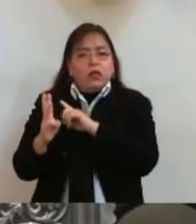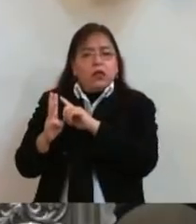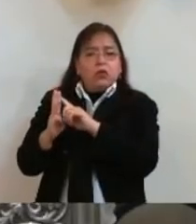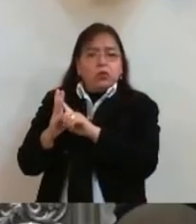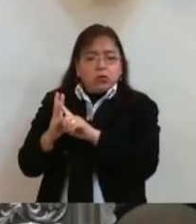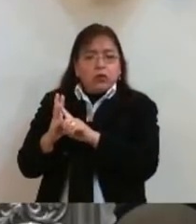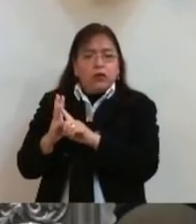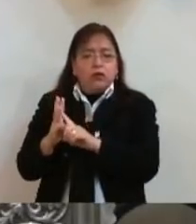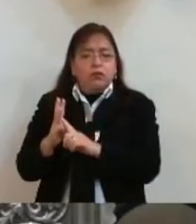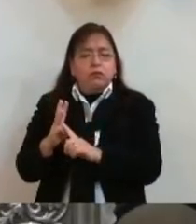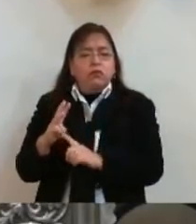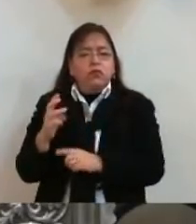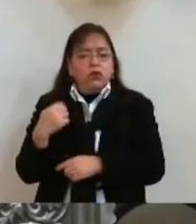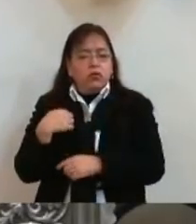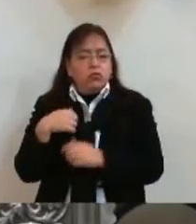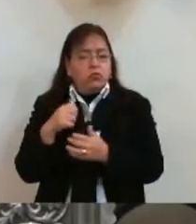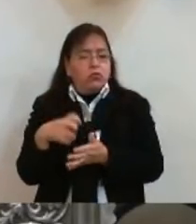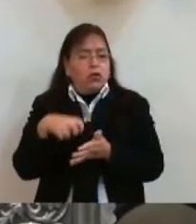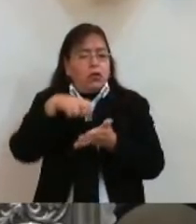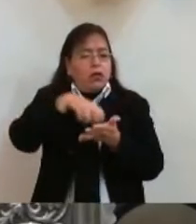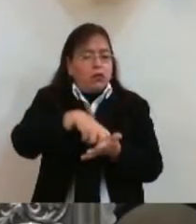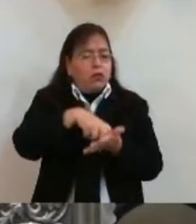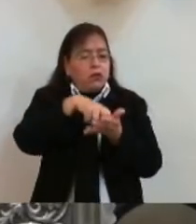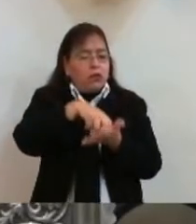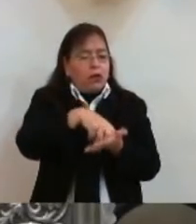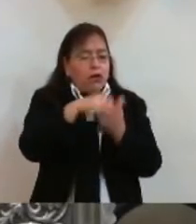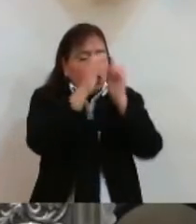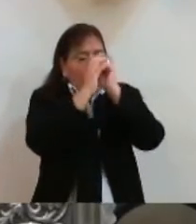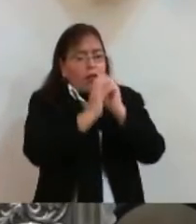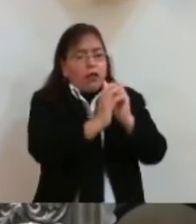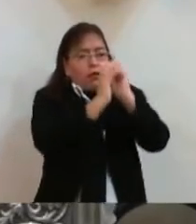lo adoraron y le dieron regalos.